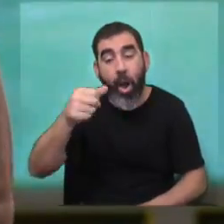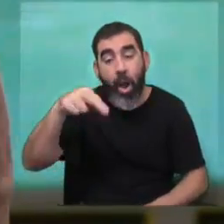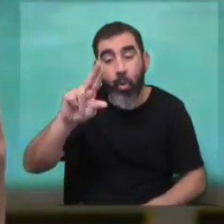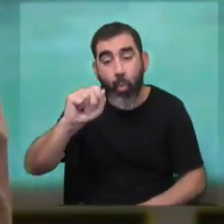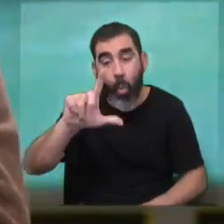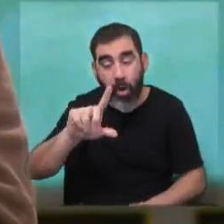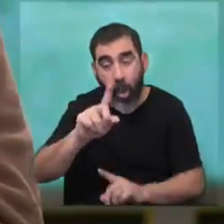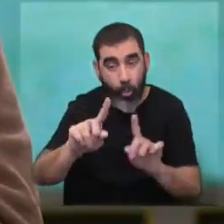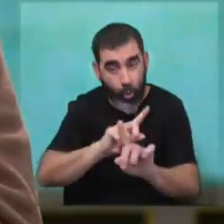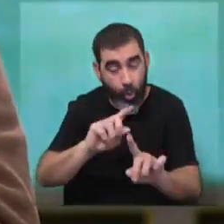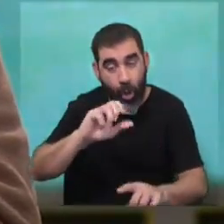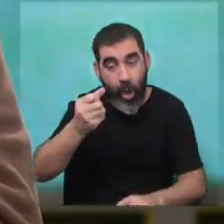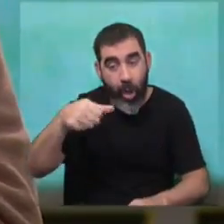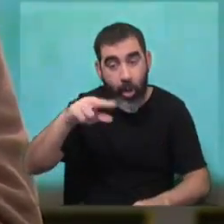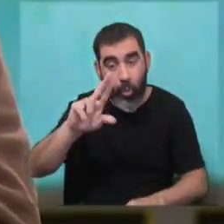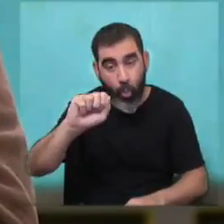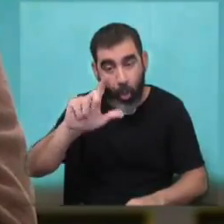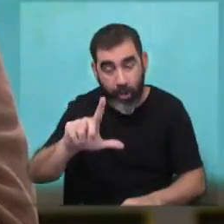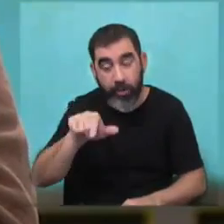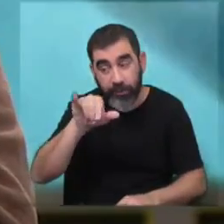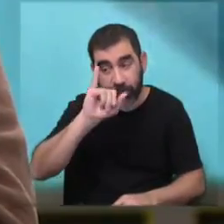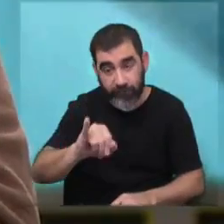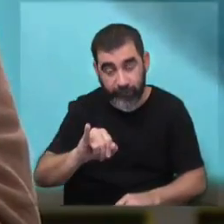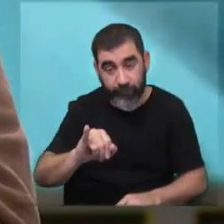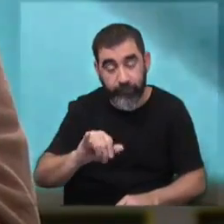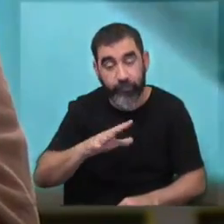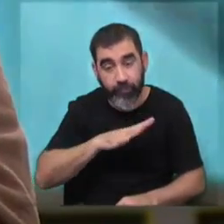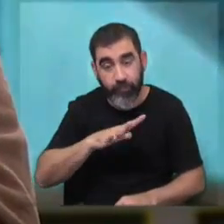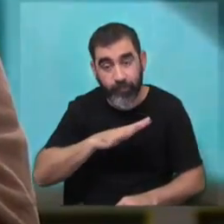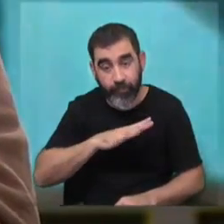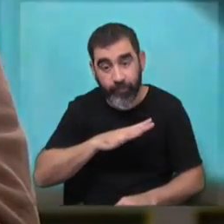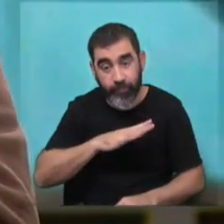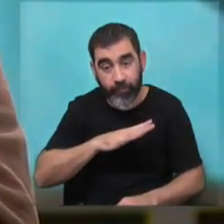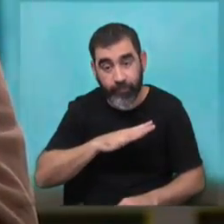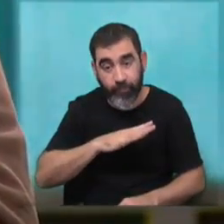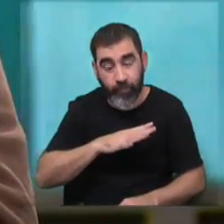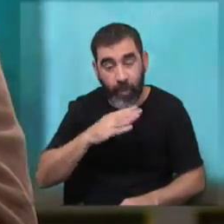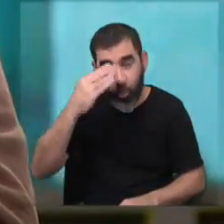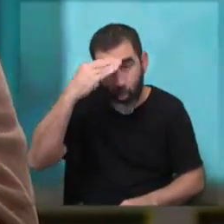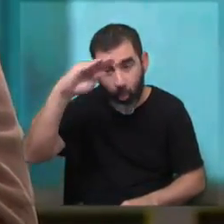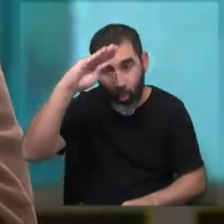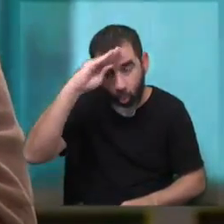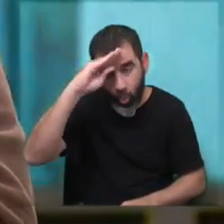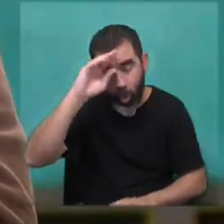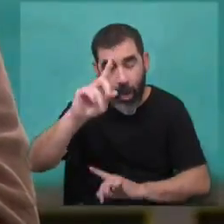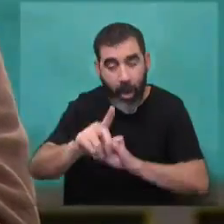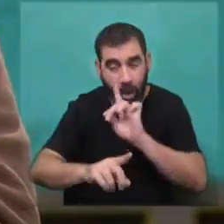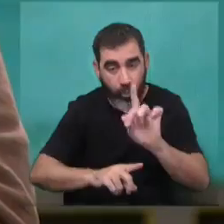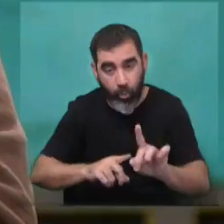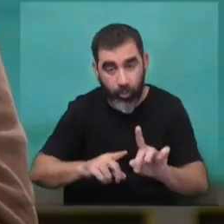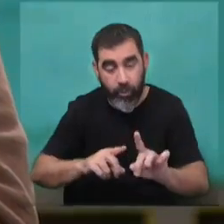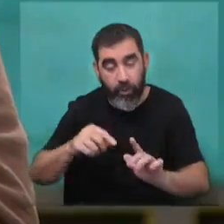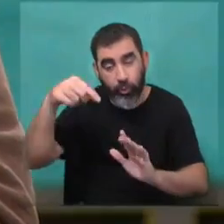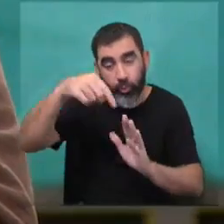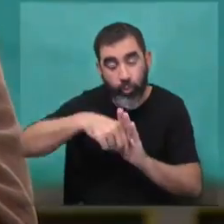no anuales. Exacto. Y la familia esta, sí, la encontramos desde Cuba, la isla de Cuba hay unas especies, el sur de